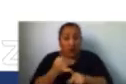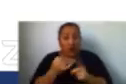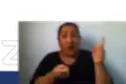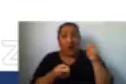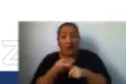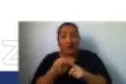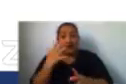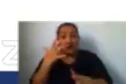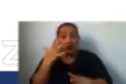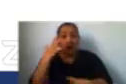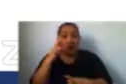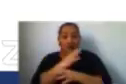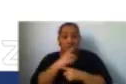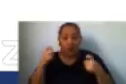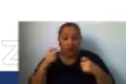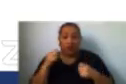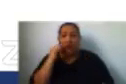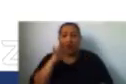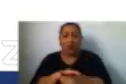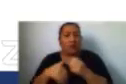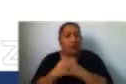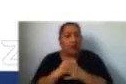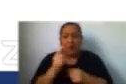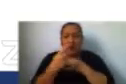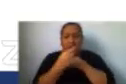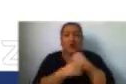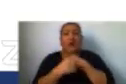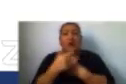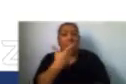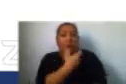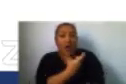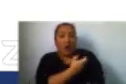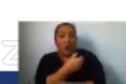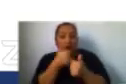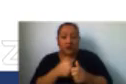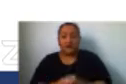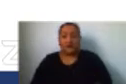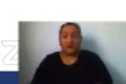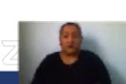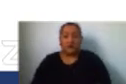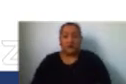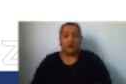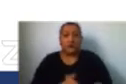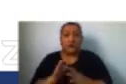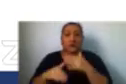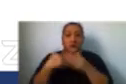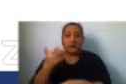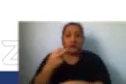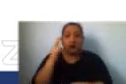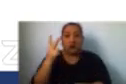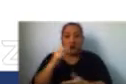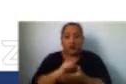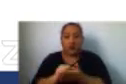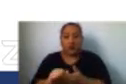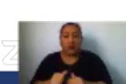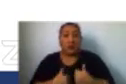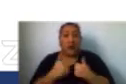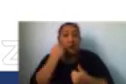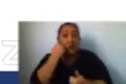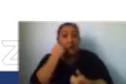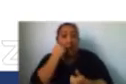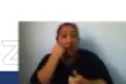5 de marzo, que cumplió todas sus primeras vacunas. A partir del segundo mes de vida, la madre